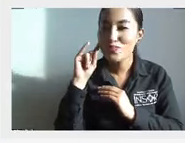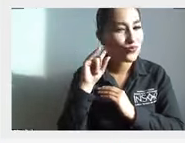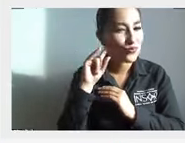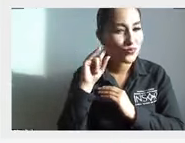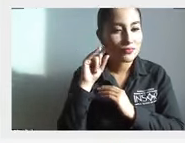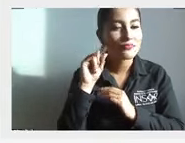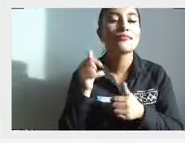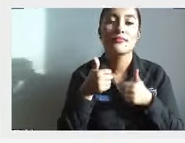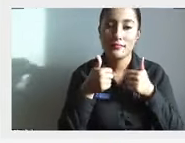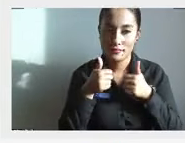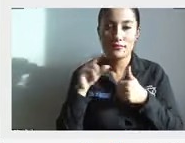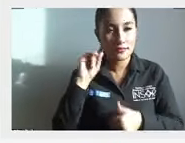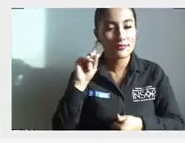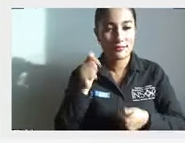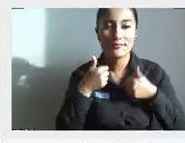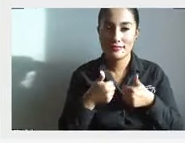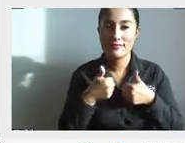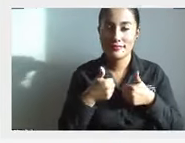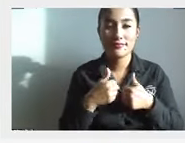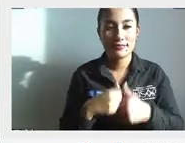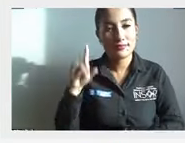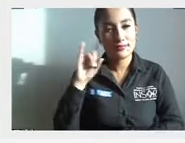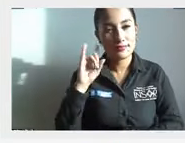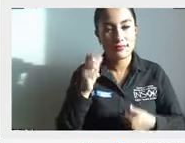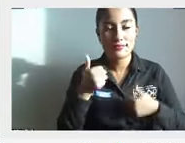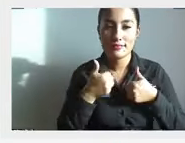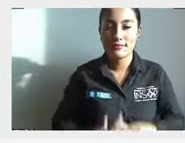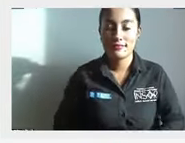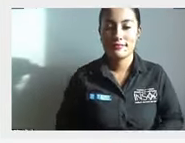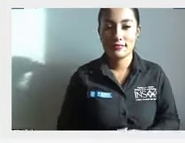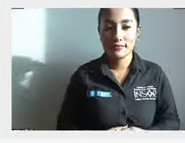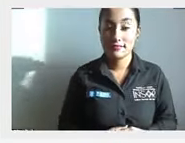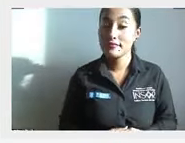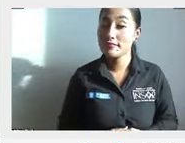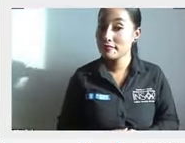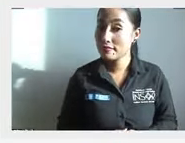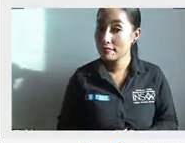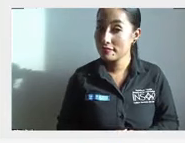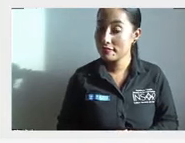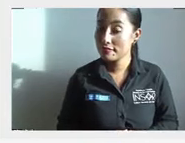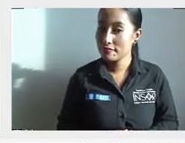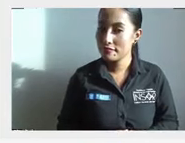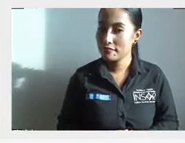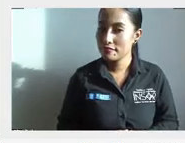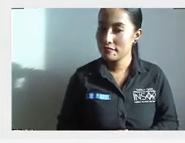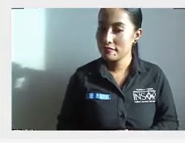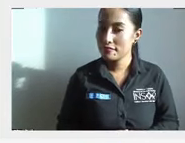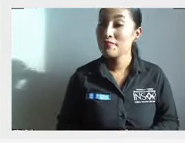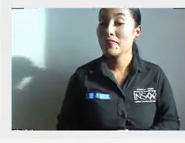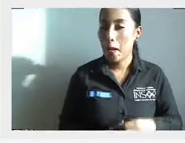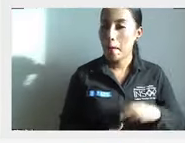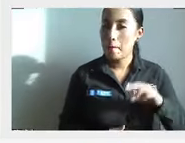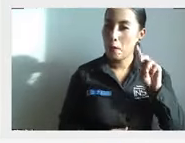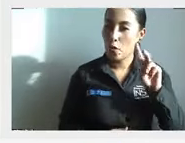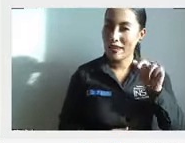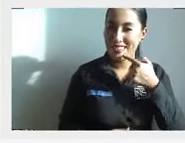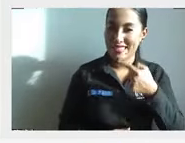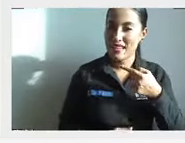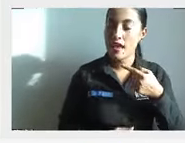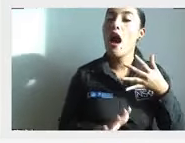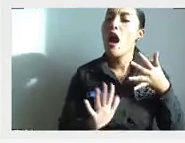Ahí, ¿me están escuchando? Ahí ya mejoró. Teniendo en cuenta eso que estás mencionando, Mónica, de que las familias no